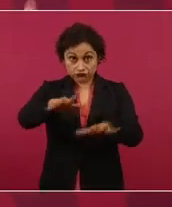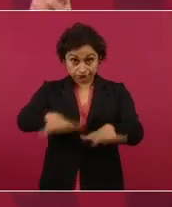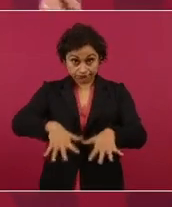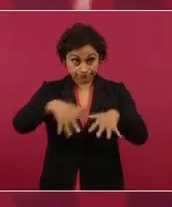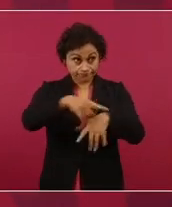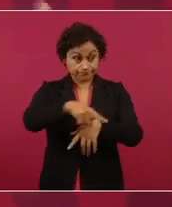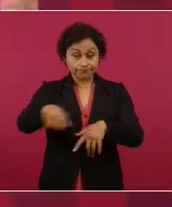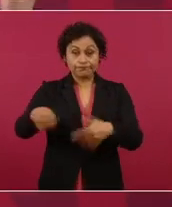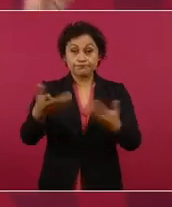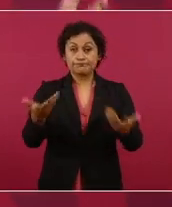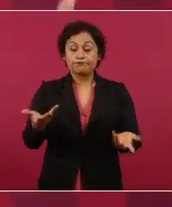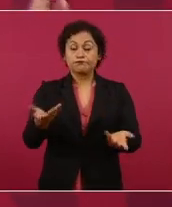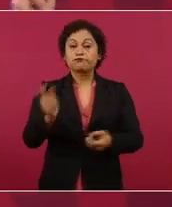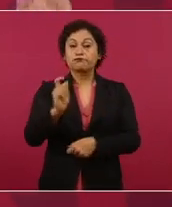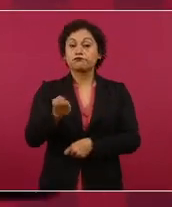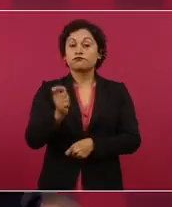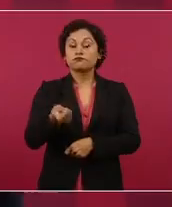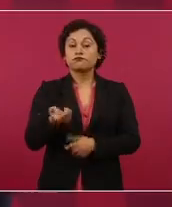pues la puedan